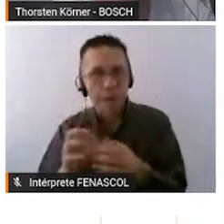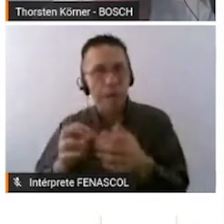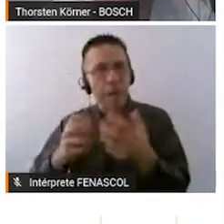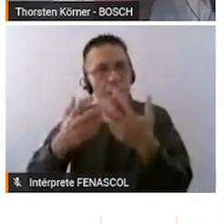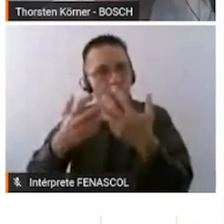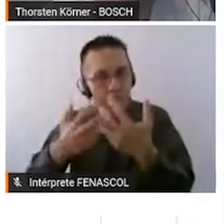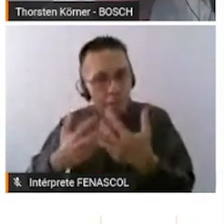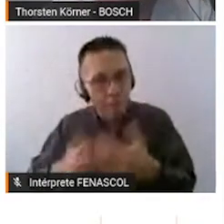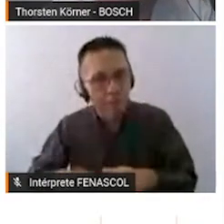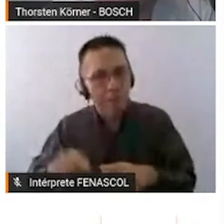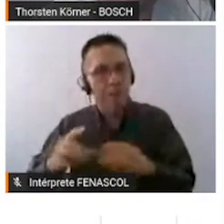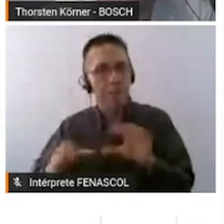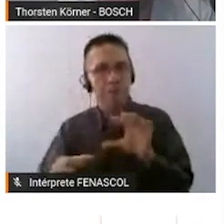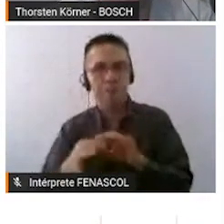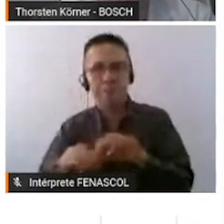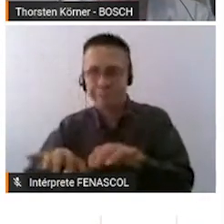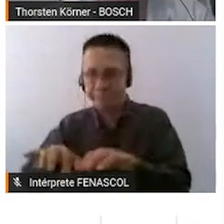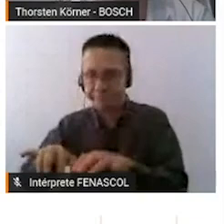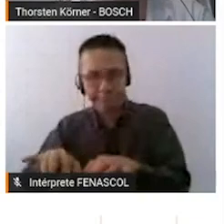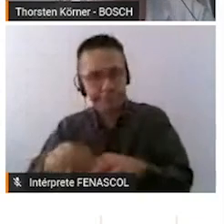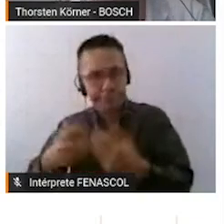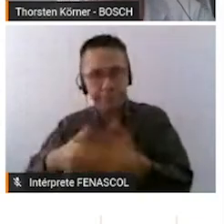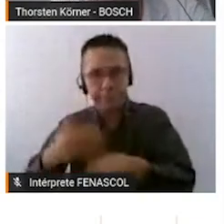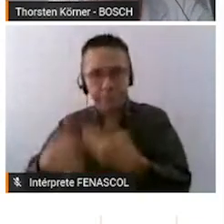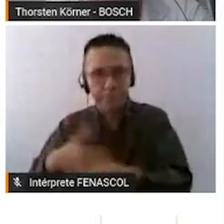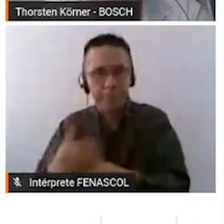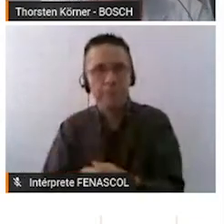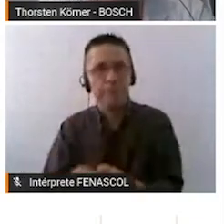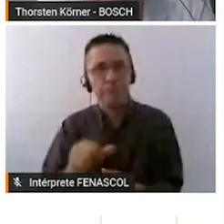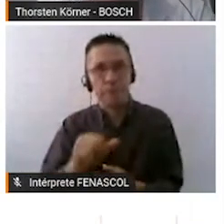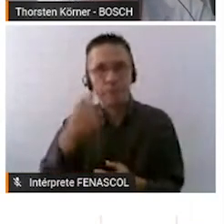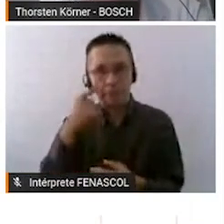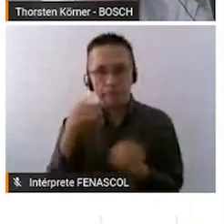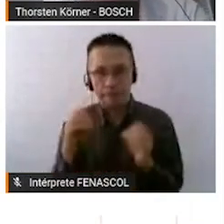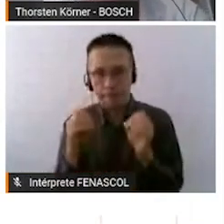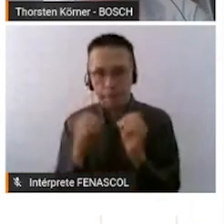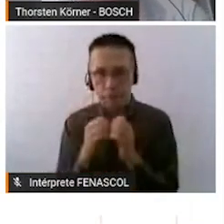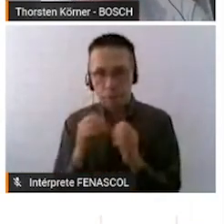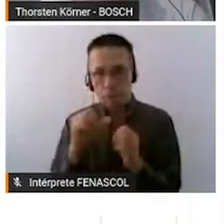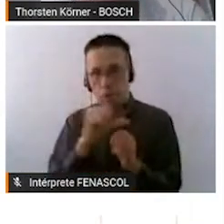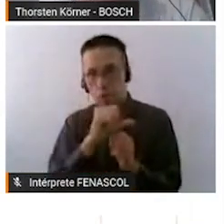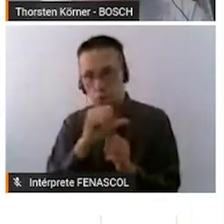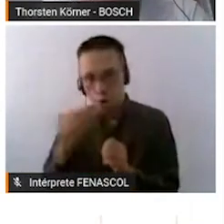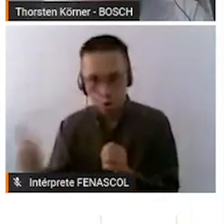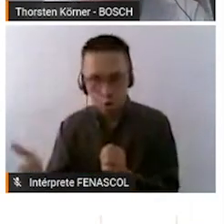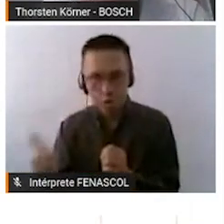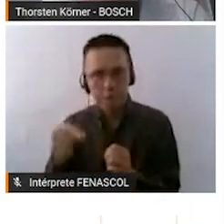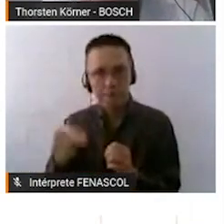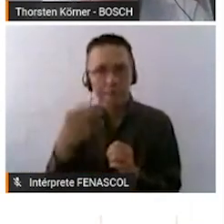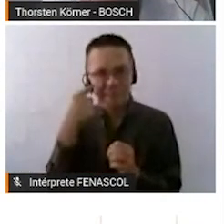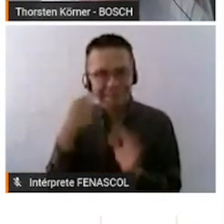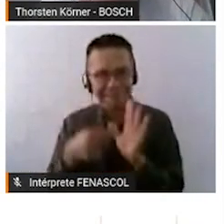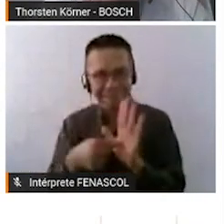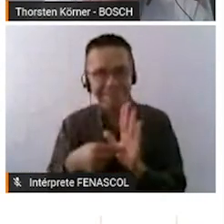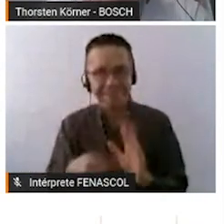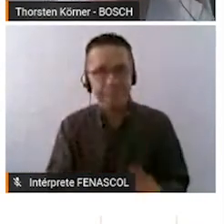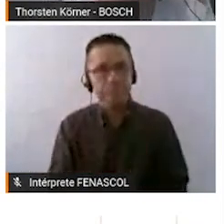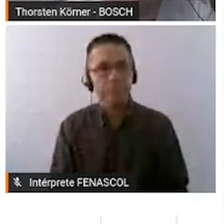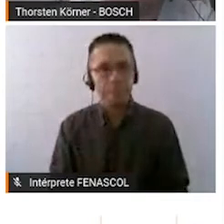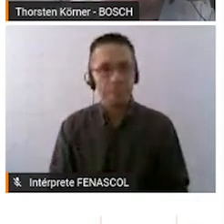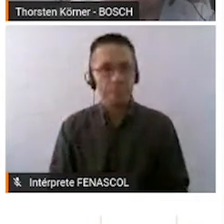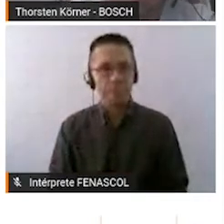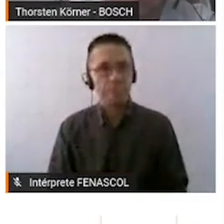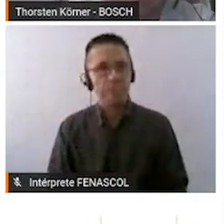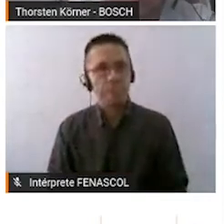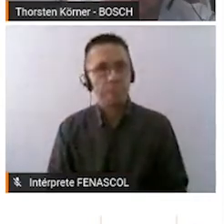también tenemos otro más que quisiera bosquejar brevemente, que es el